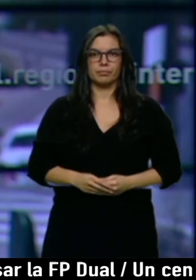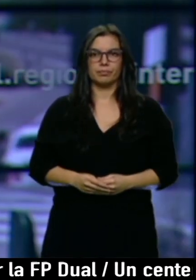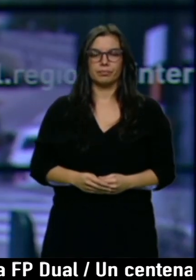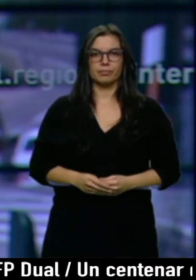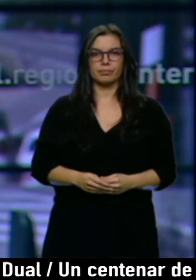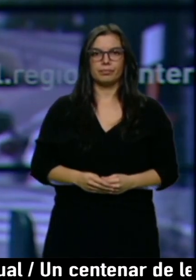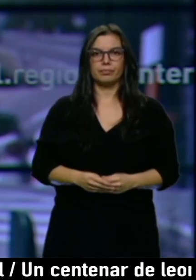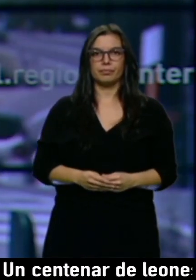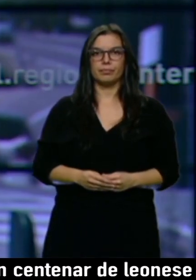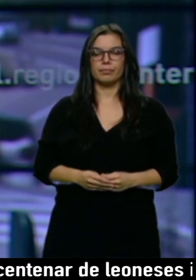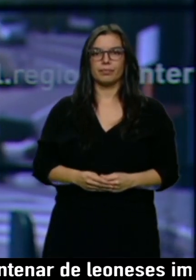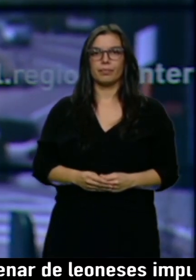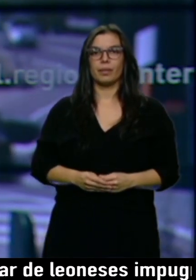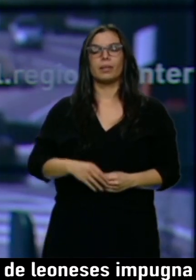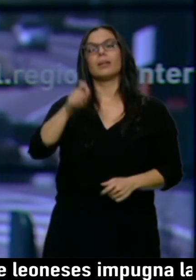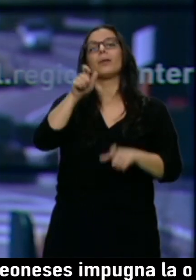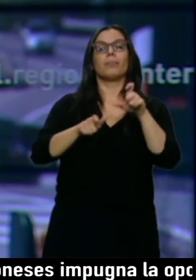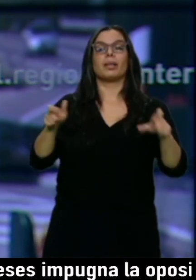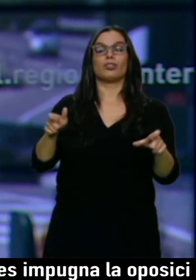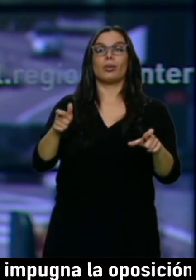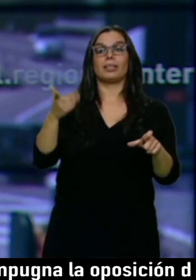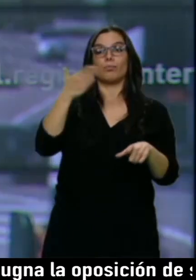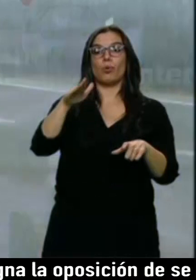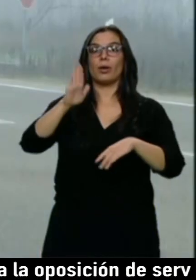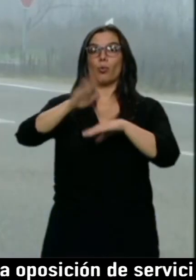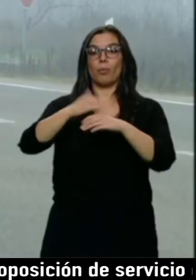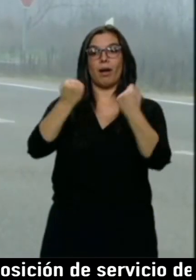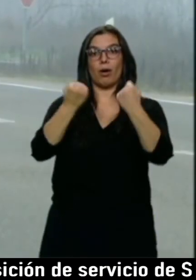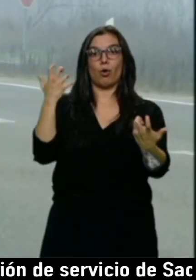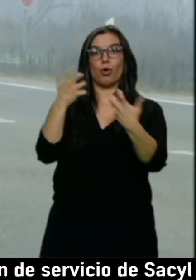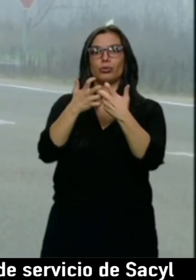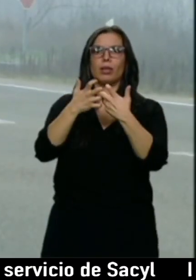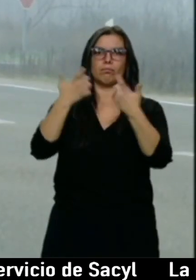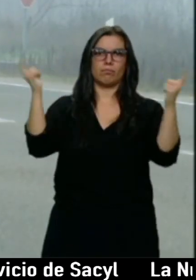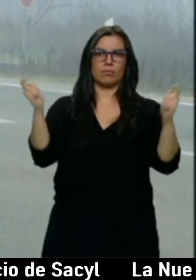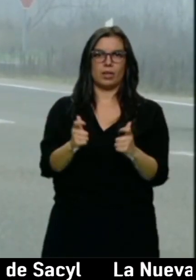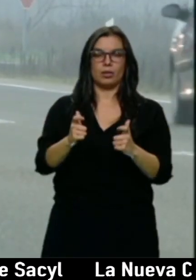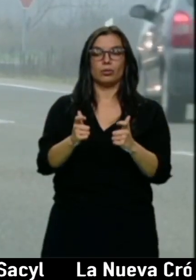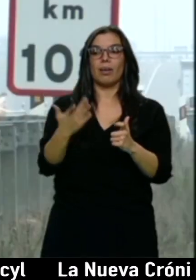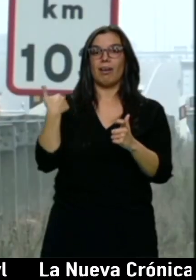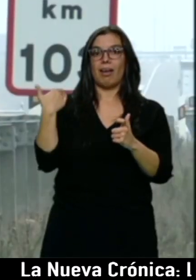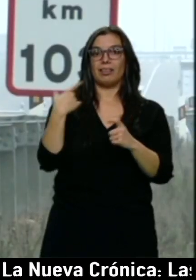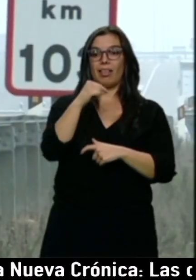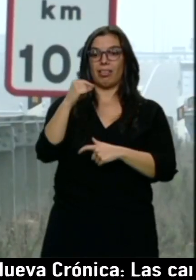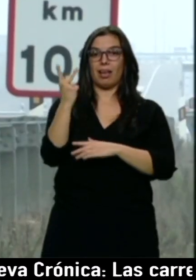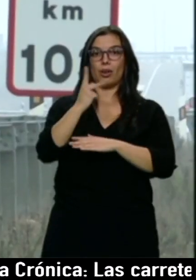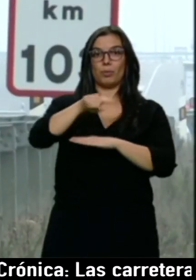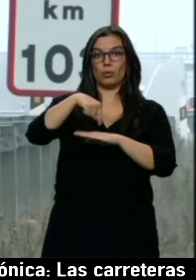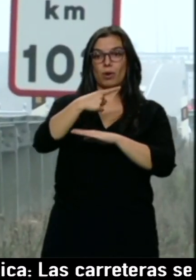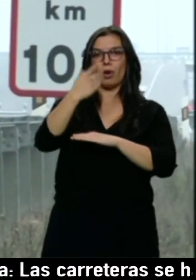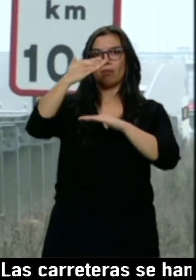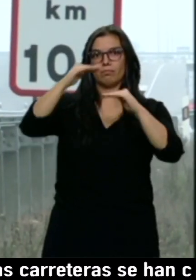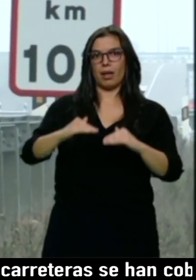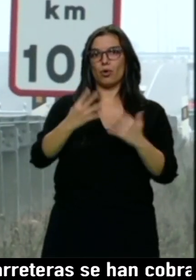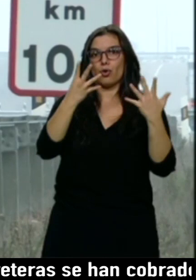Desciende el número de víctimas mortales en carretera. La bajada del límite de velocidad de 100 a 90 kilómetros por hora que se aplicó en enero